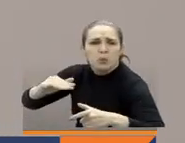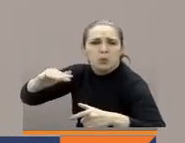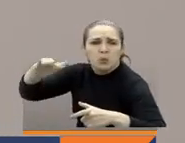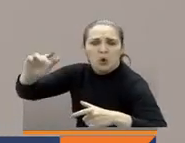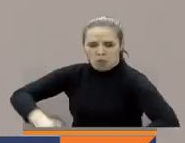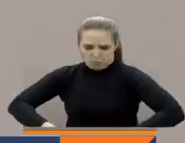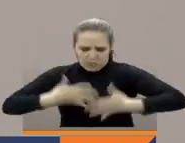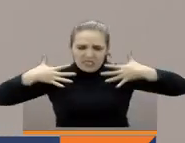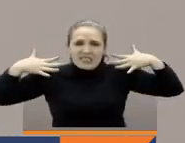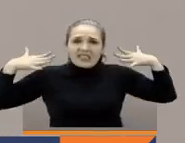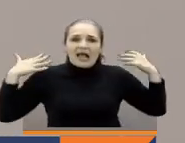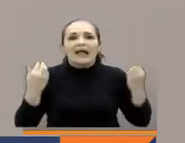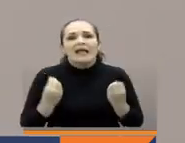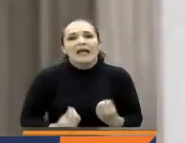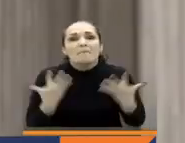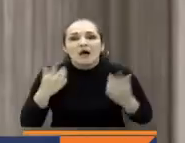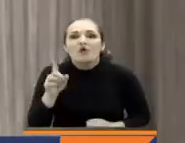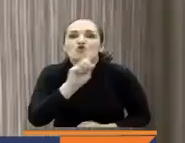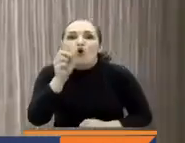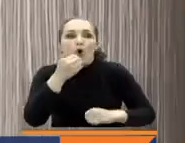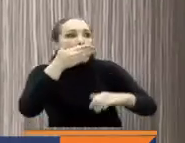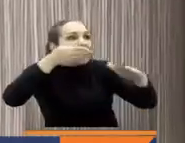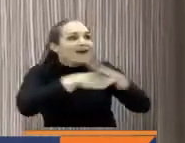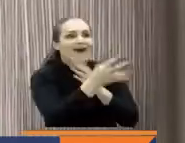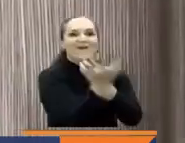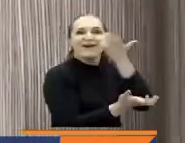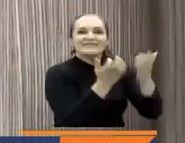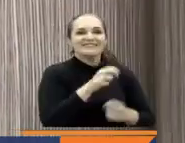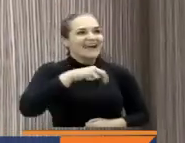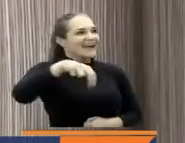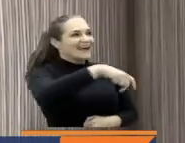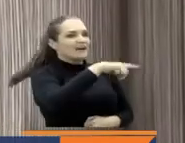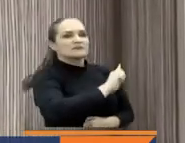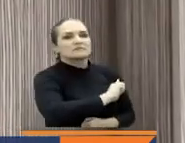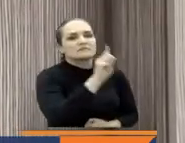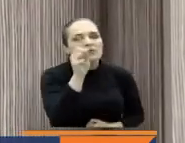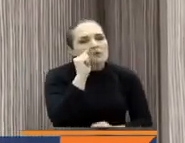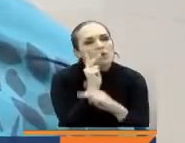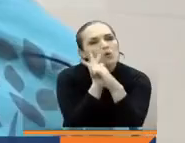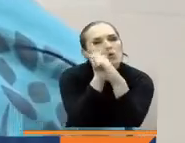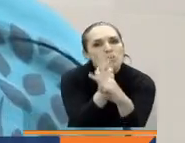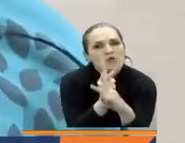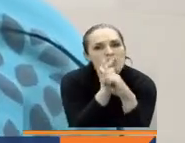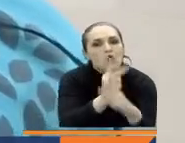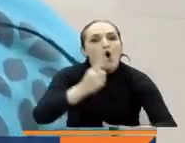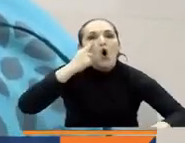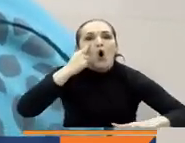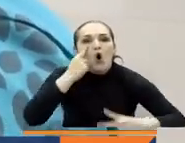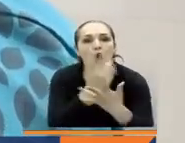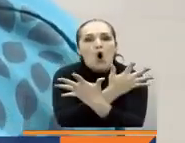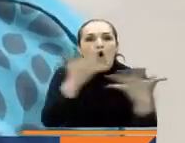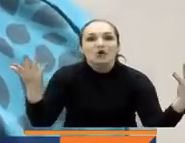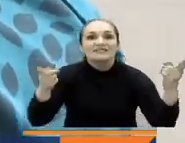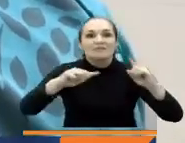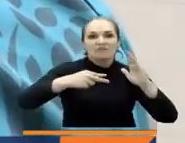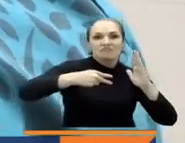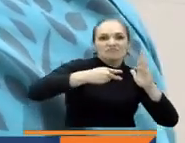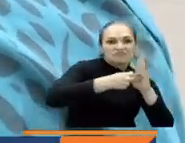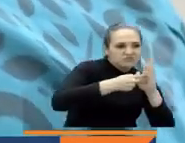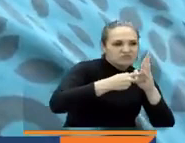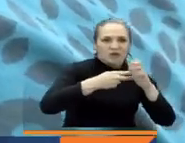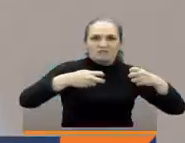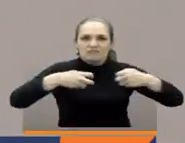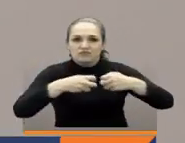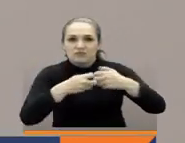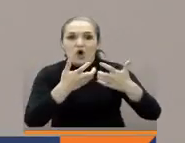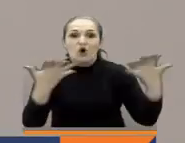les permitan el ingreso a las cocinas. Ellos recomendaron tener cuidado especial con la manipulación de electrodomésticos. Las